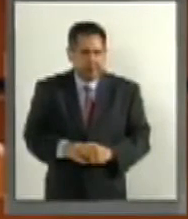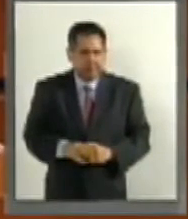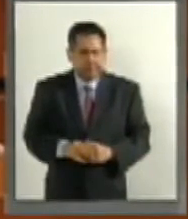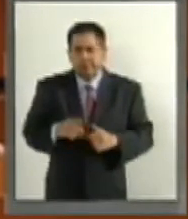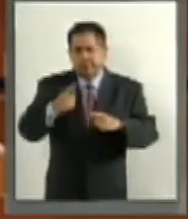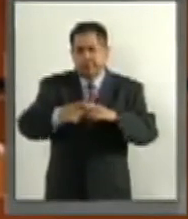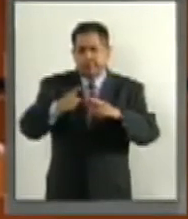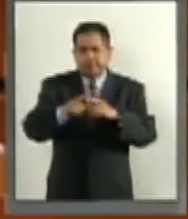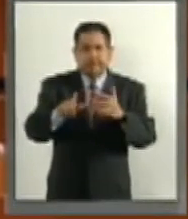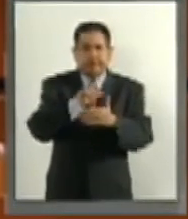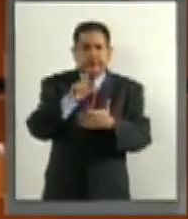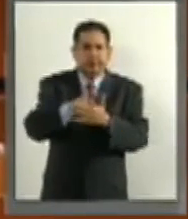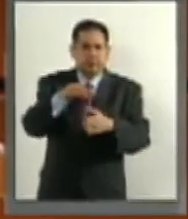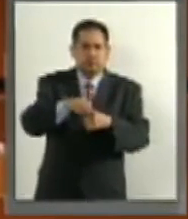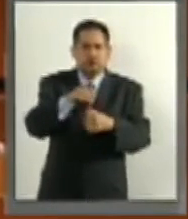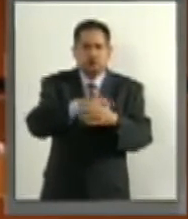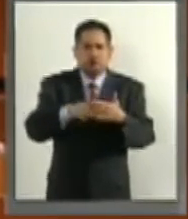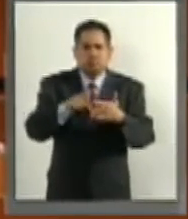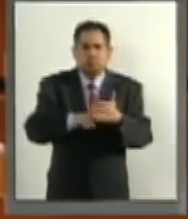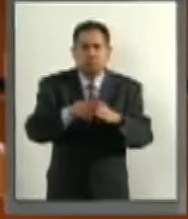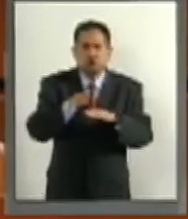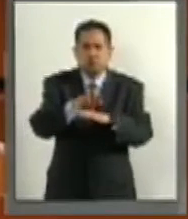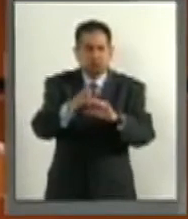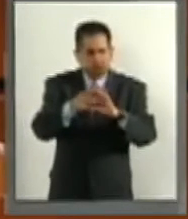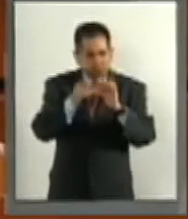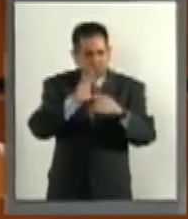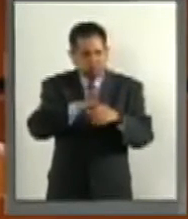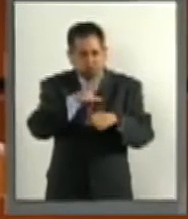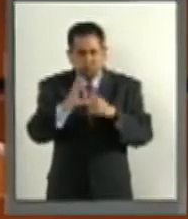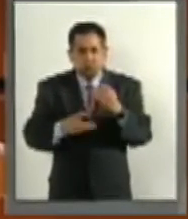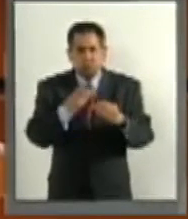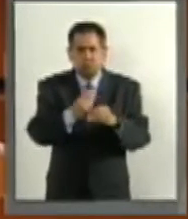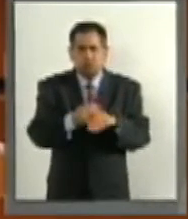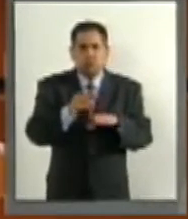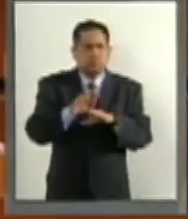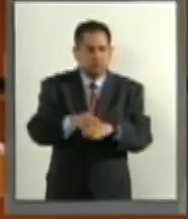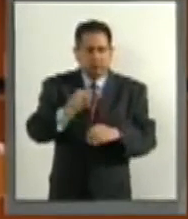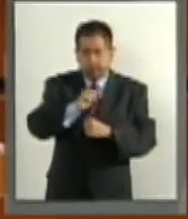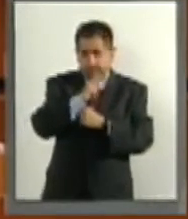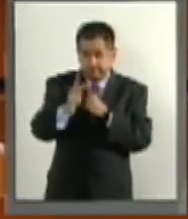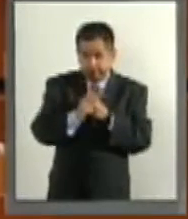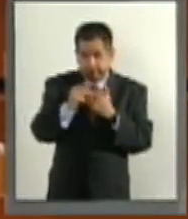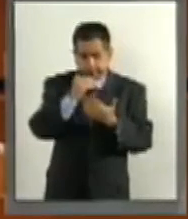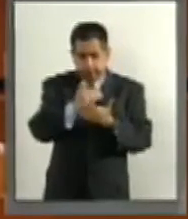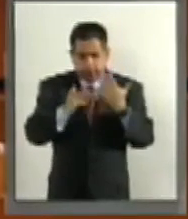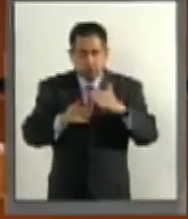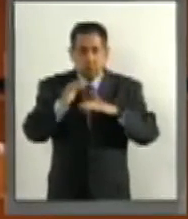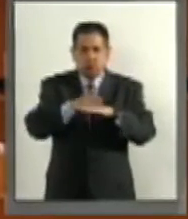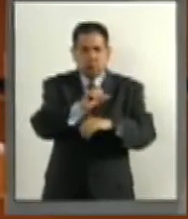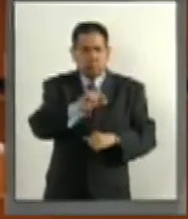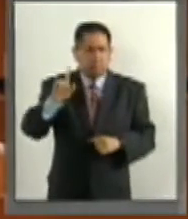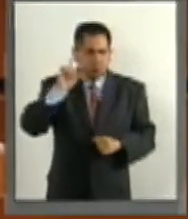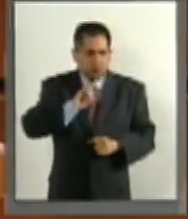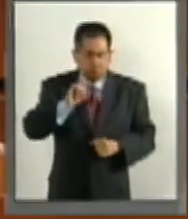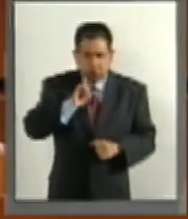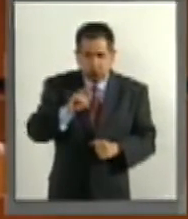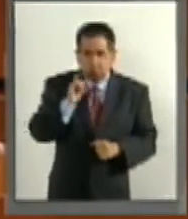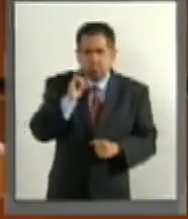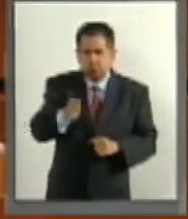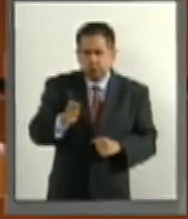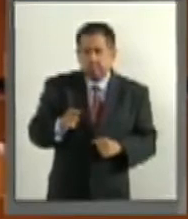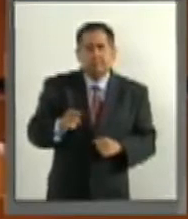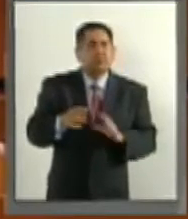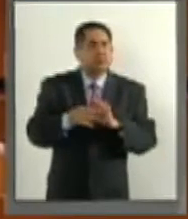Diversas reformas electorales en las que se encuentran medidas afirmativas emprendidas en nuestro país a favor de las mujeres han traído